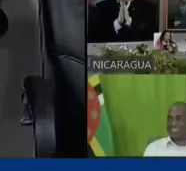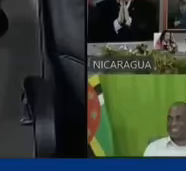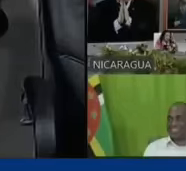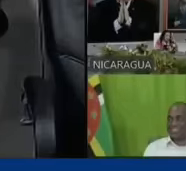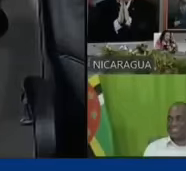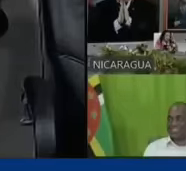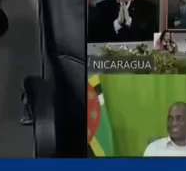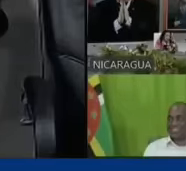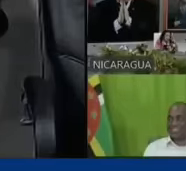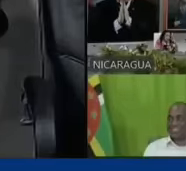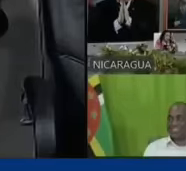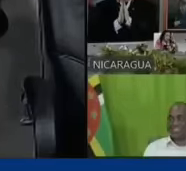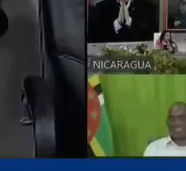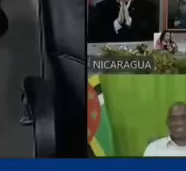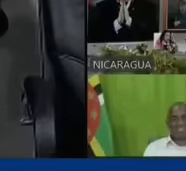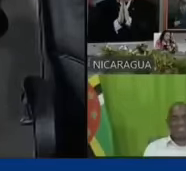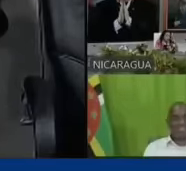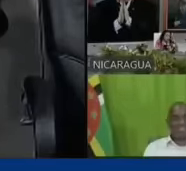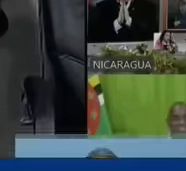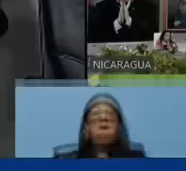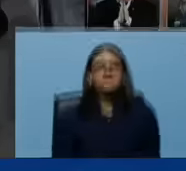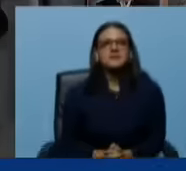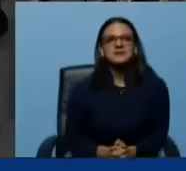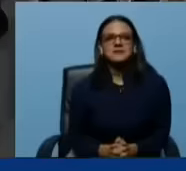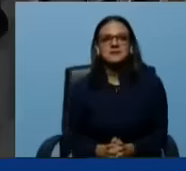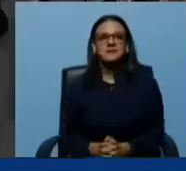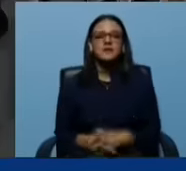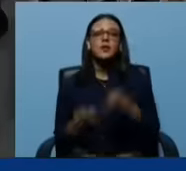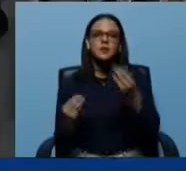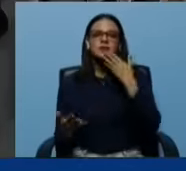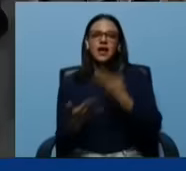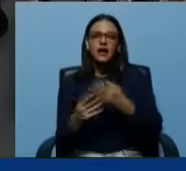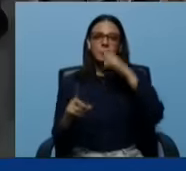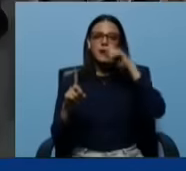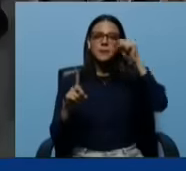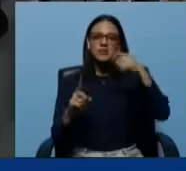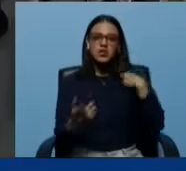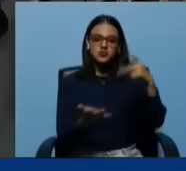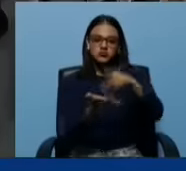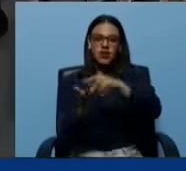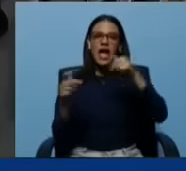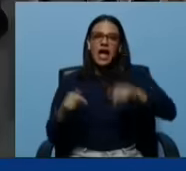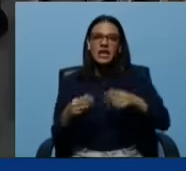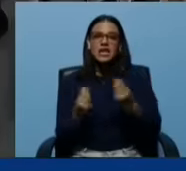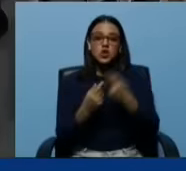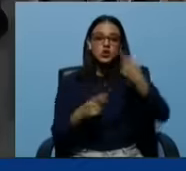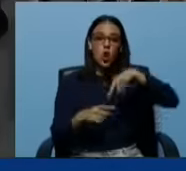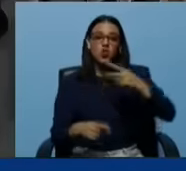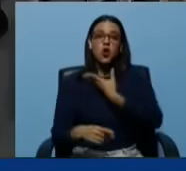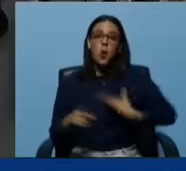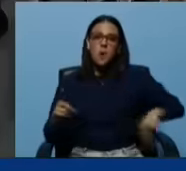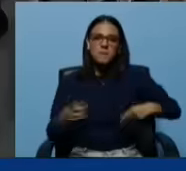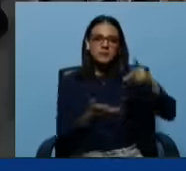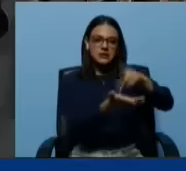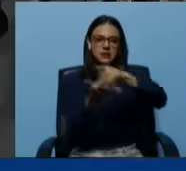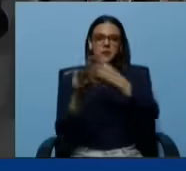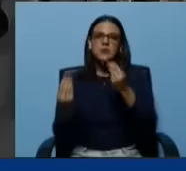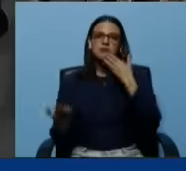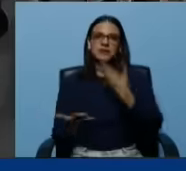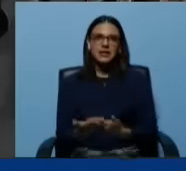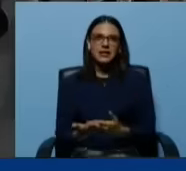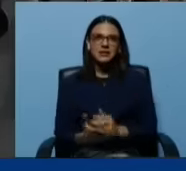alegra muchísimo estar aquí, Nicolás, en esta cumbre de los jefes de Estado y Gobierno del ALBA-TCP.